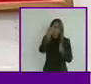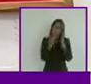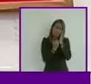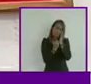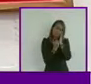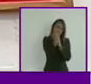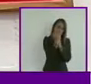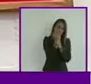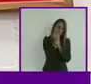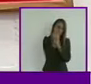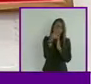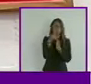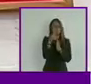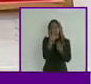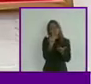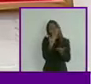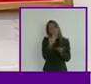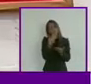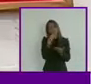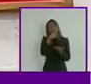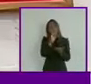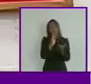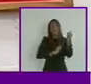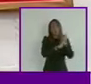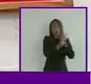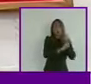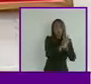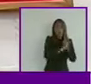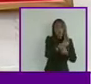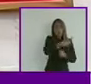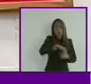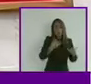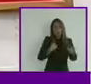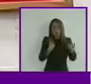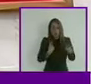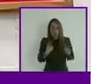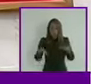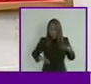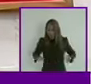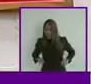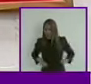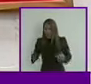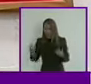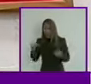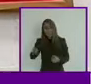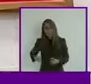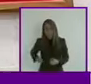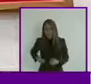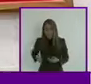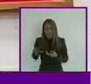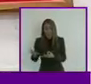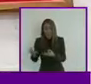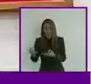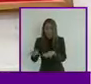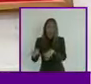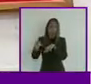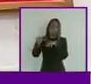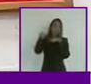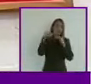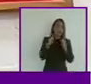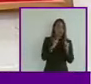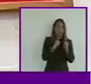también ha causado muchos problemas. Los adolescentes han perdido el interés por otras actividades y esto ha causado el